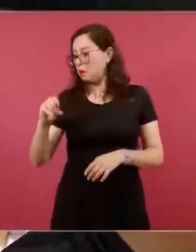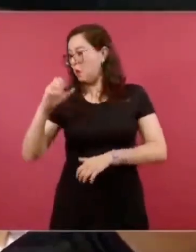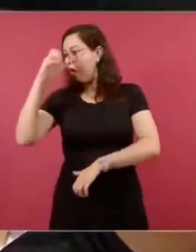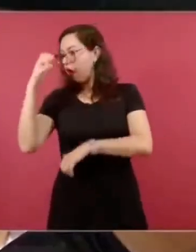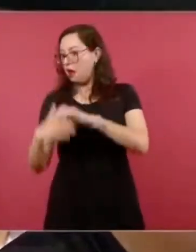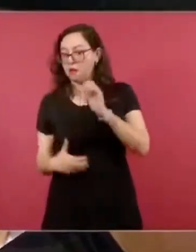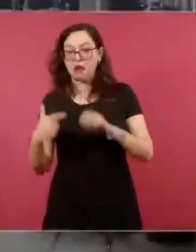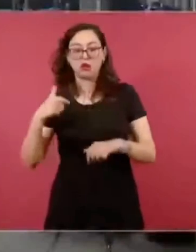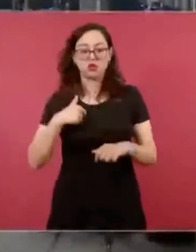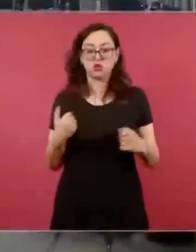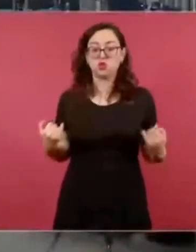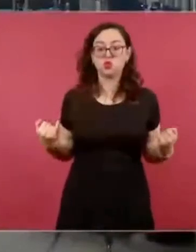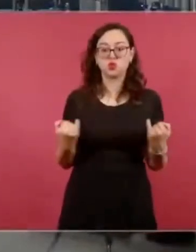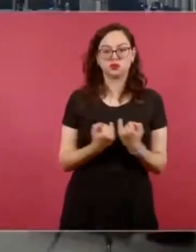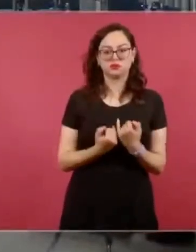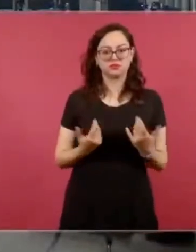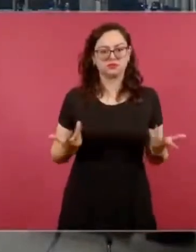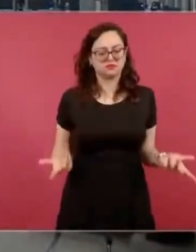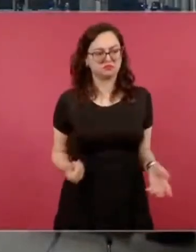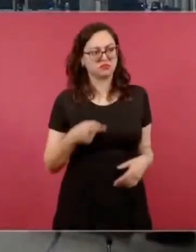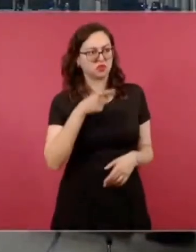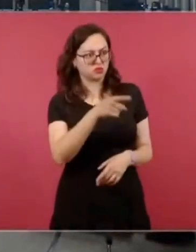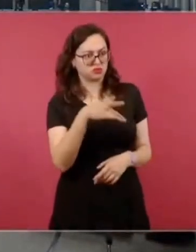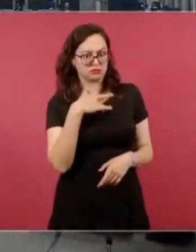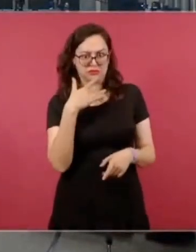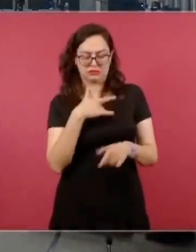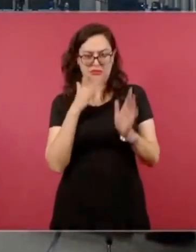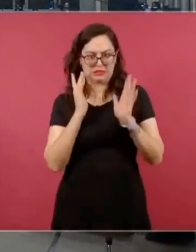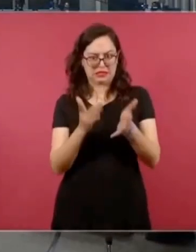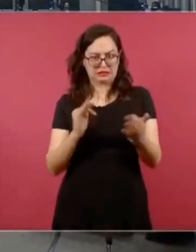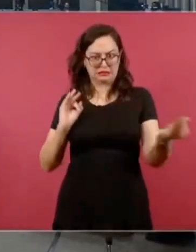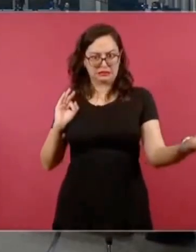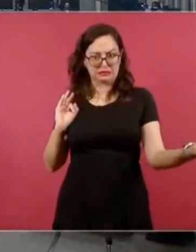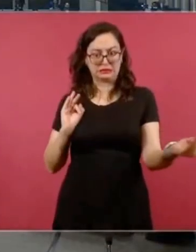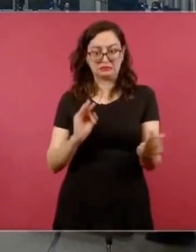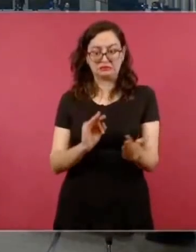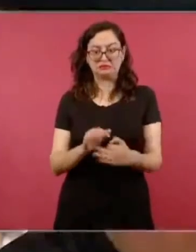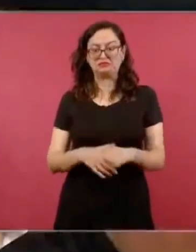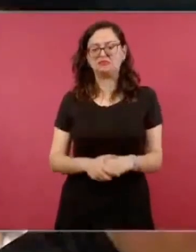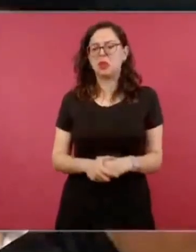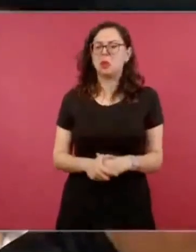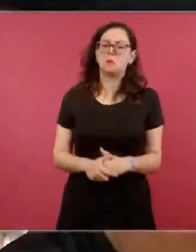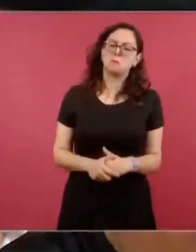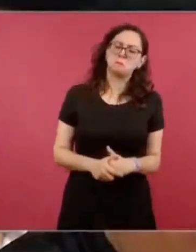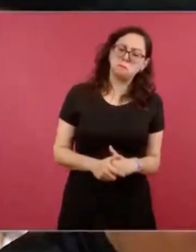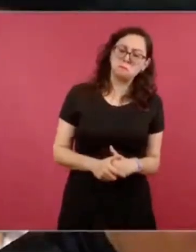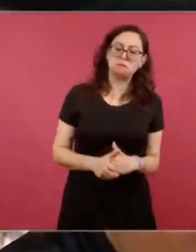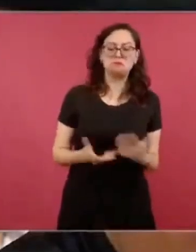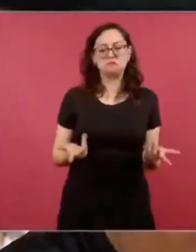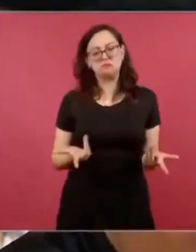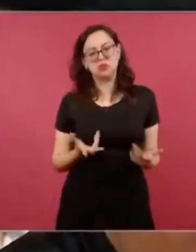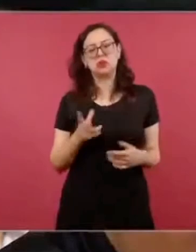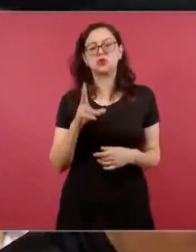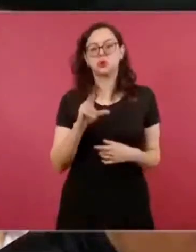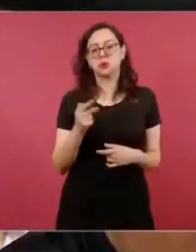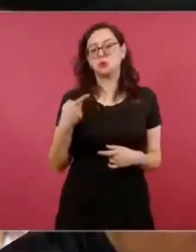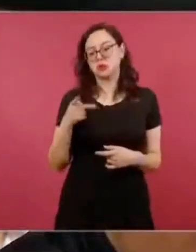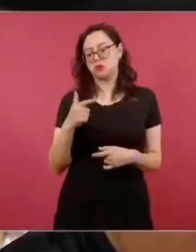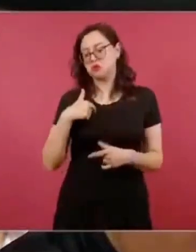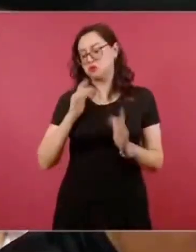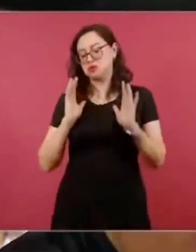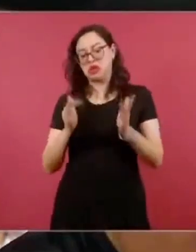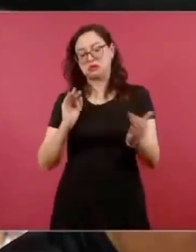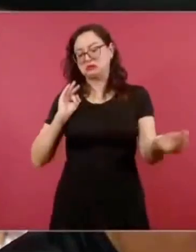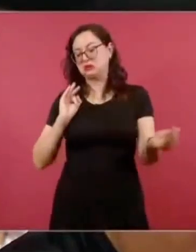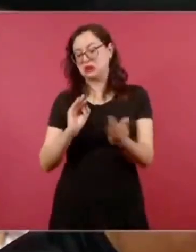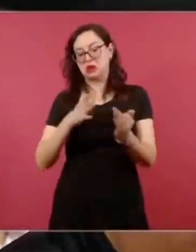entrevistador le dijo, entonces estás contando los días. Y dijo, pues no precisamente, pero pues sí faltan unos